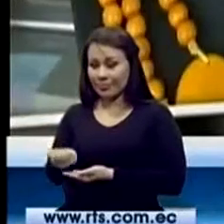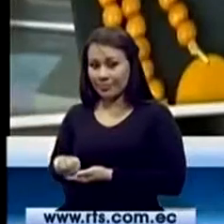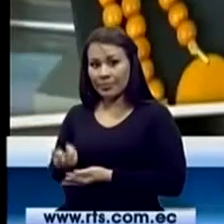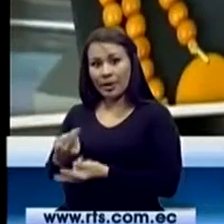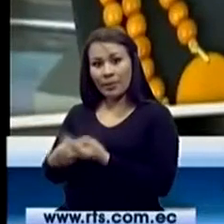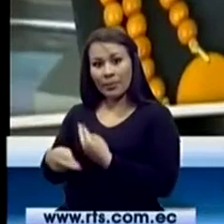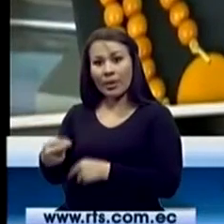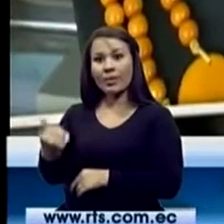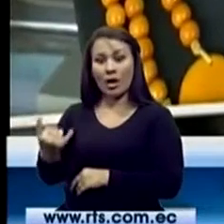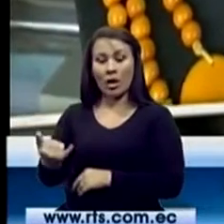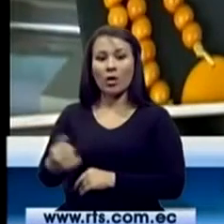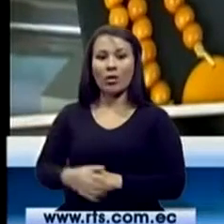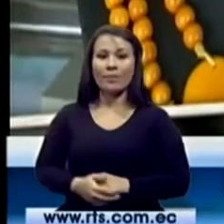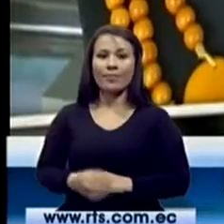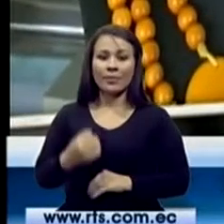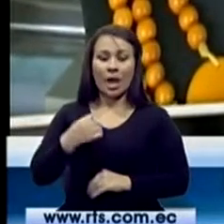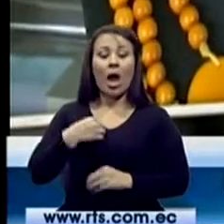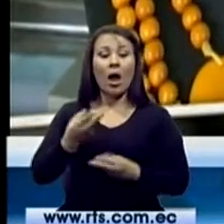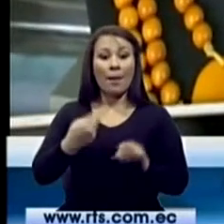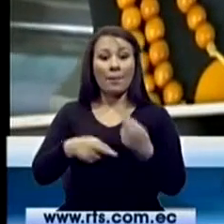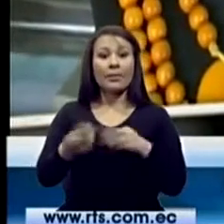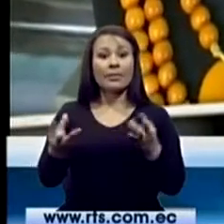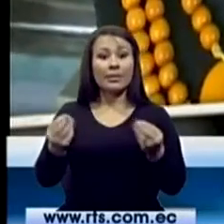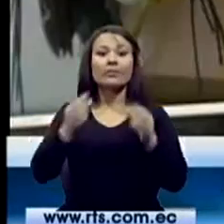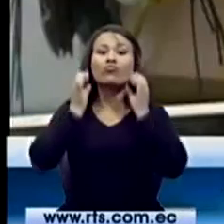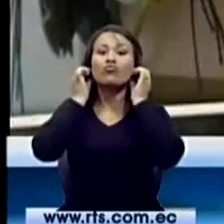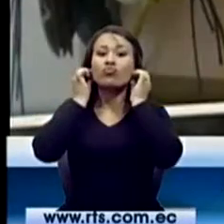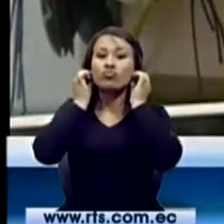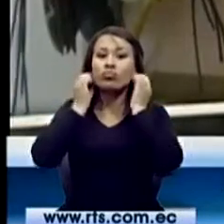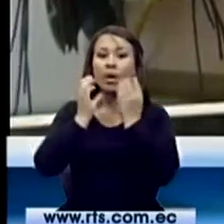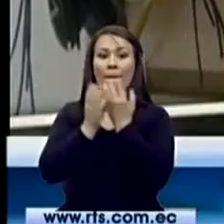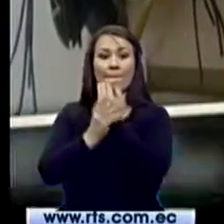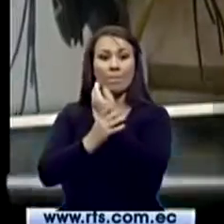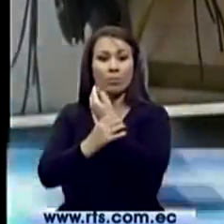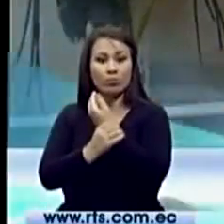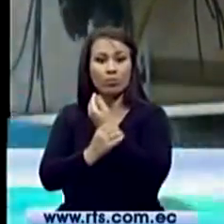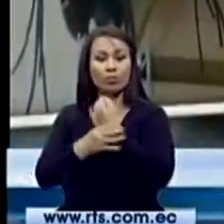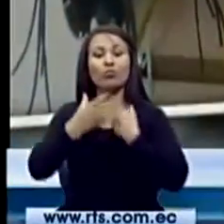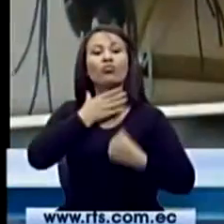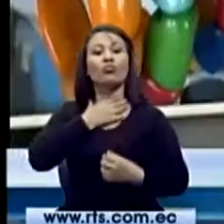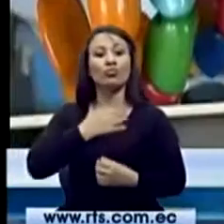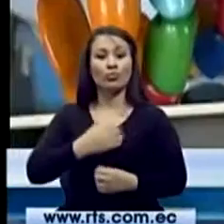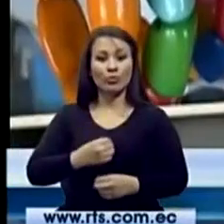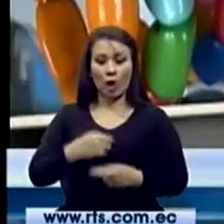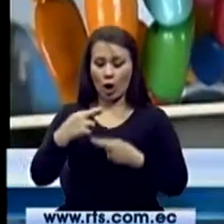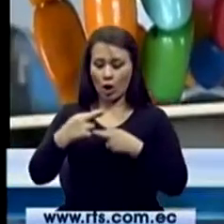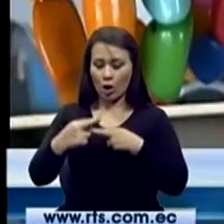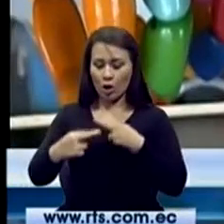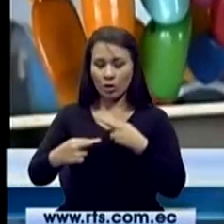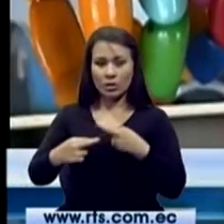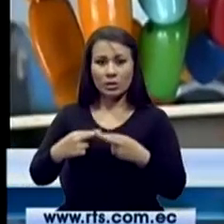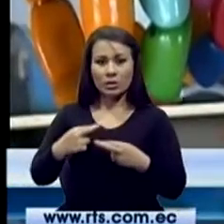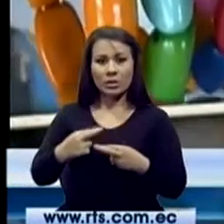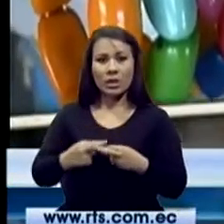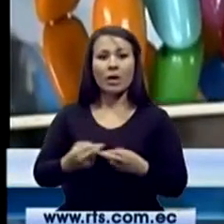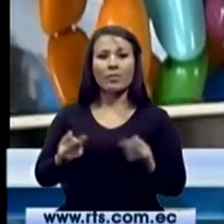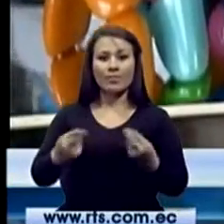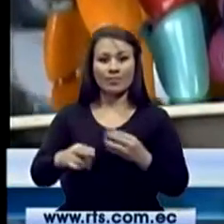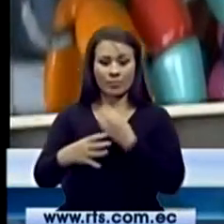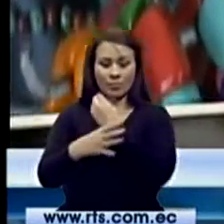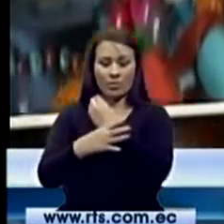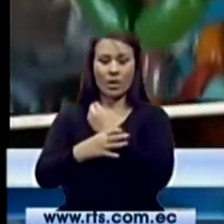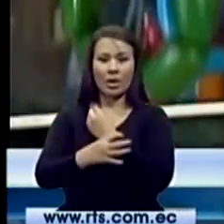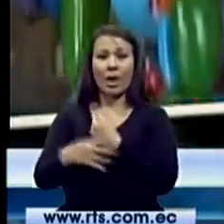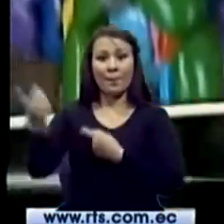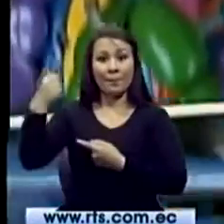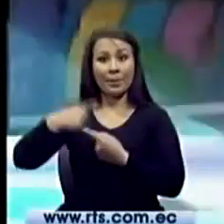Ahorita se está saliendo más la bisutería, collar, pulsera, arete, el rosario. Denario, ahorita que estoy viendo el